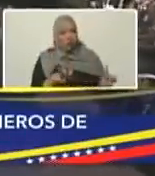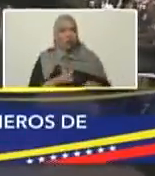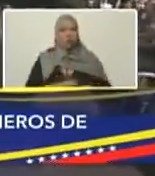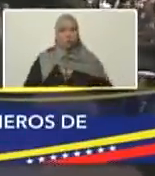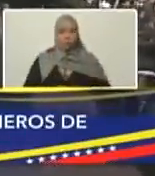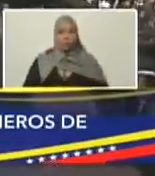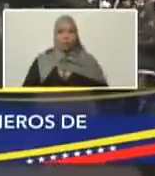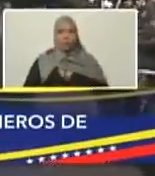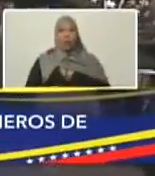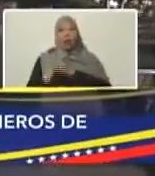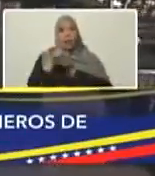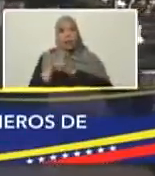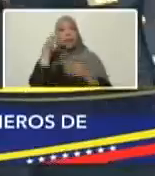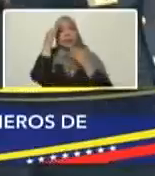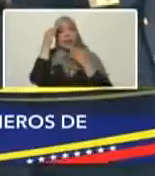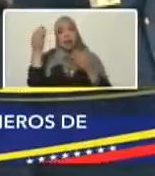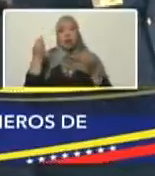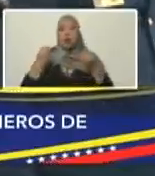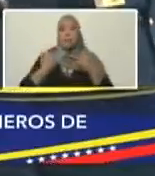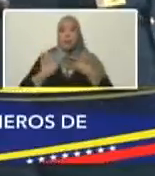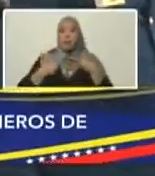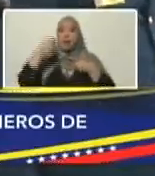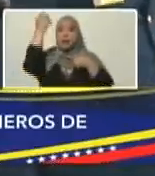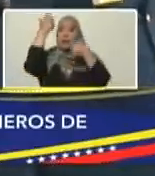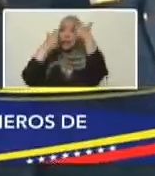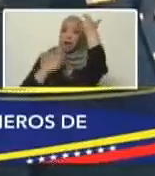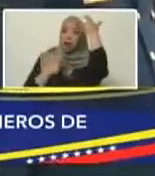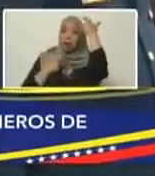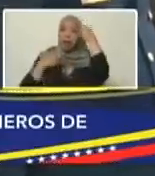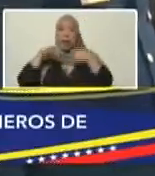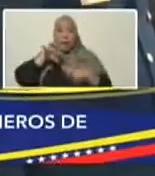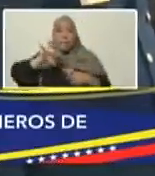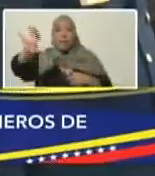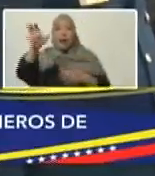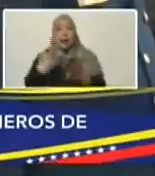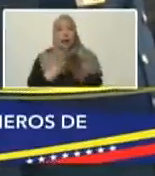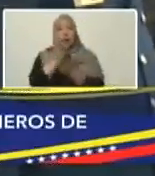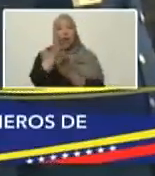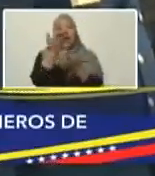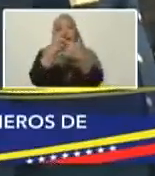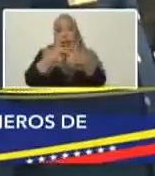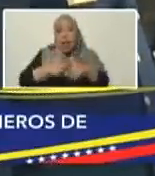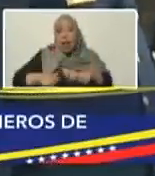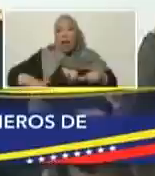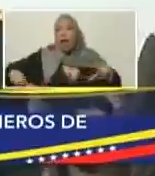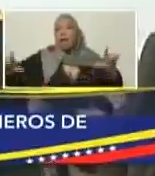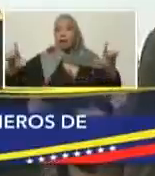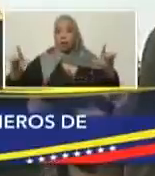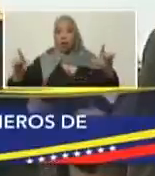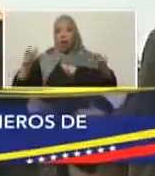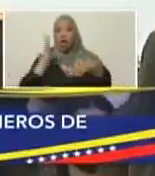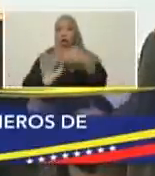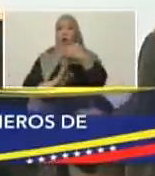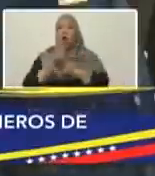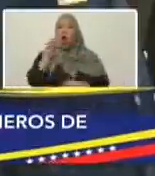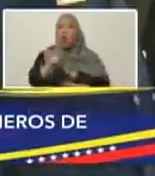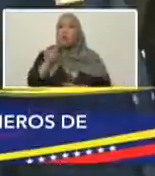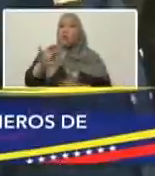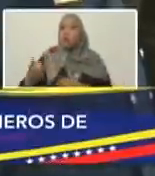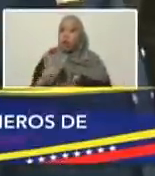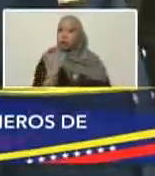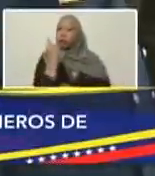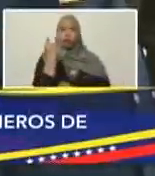Nacional inexpugnable. ¡Chávez vive! ¡La patria sigue! ¡Independencia unada! ¡Leales siempre! ¡Traidores nunca!